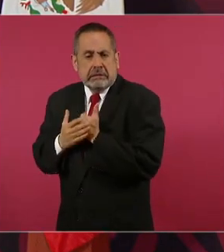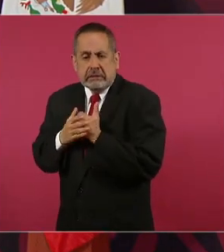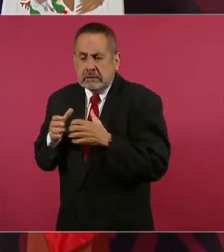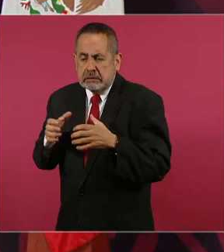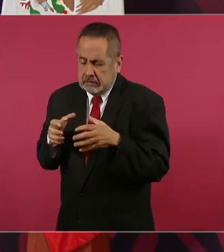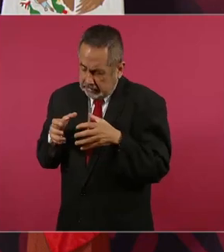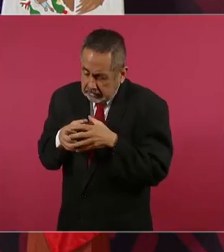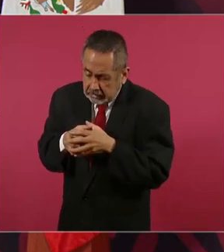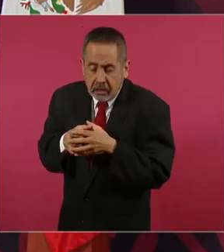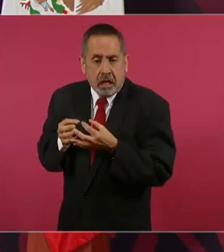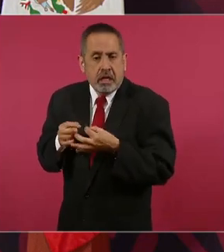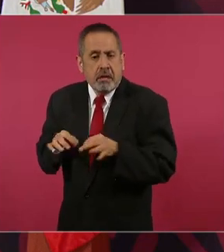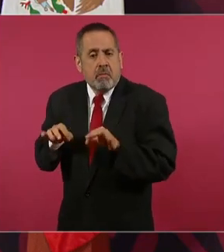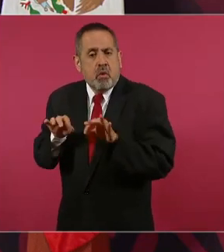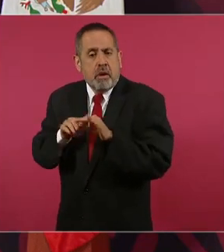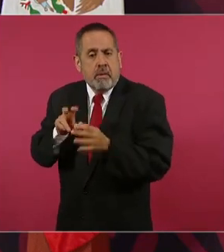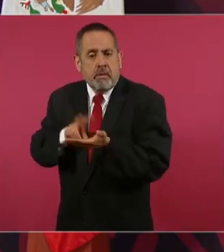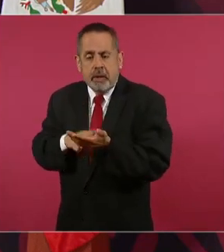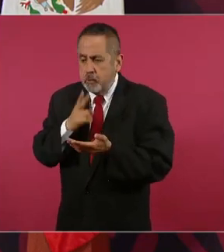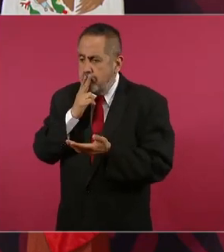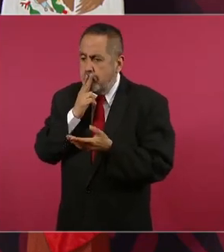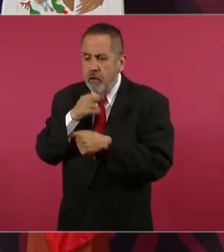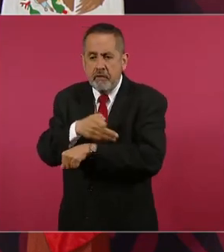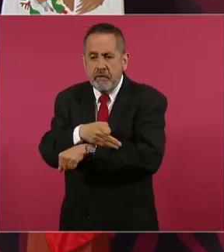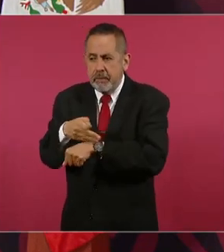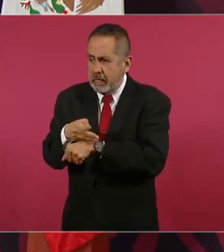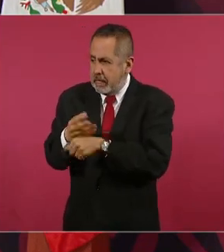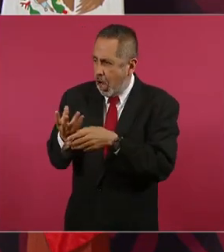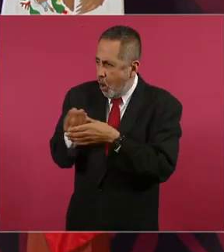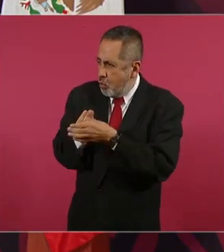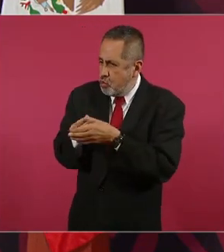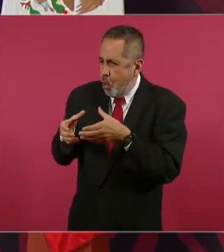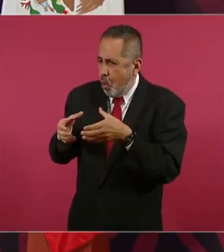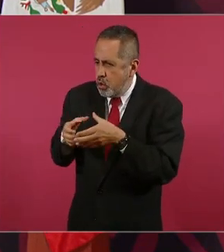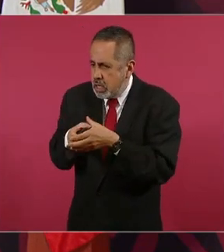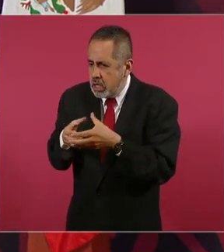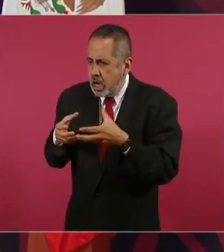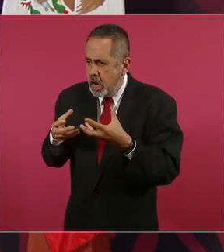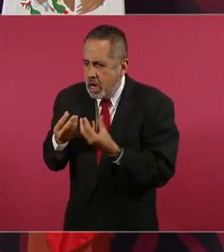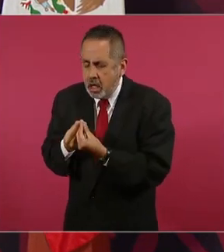es importantísimo el mantener esos valores.